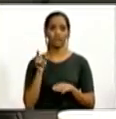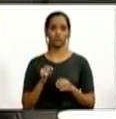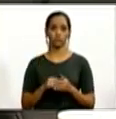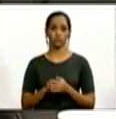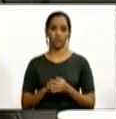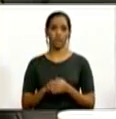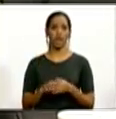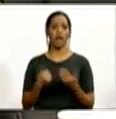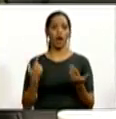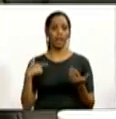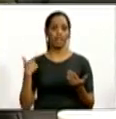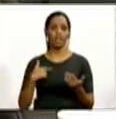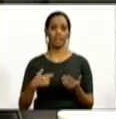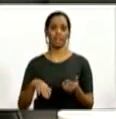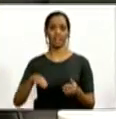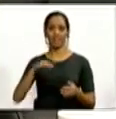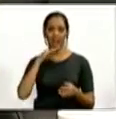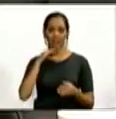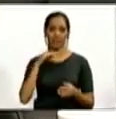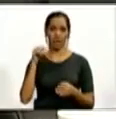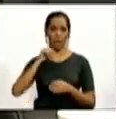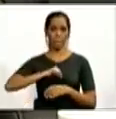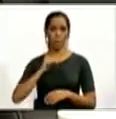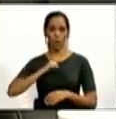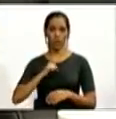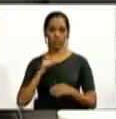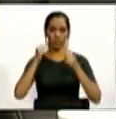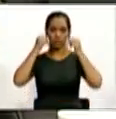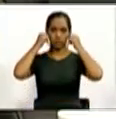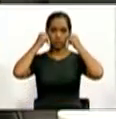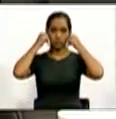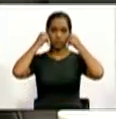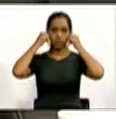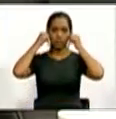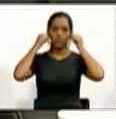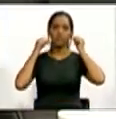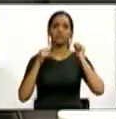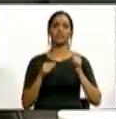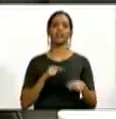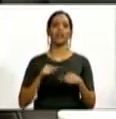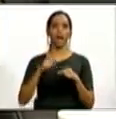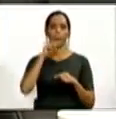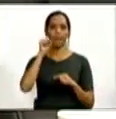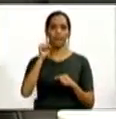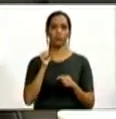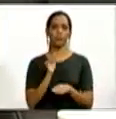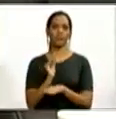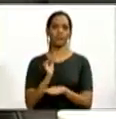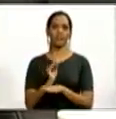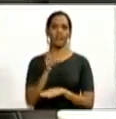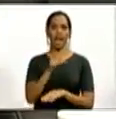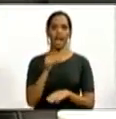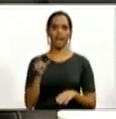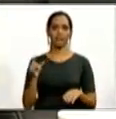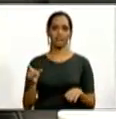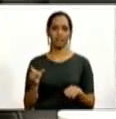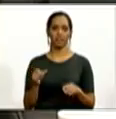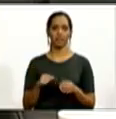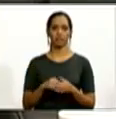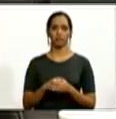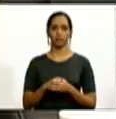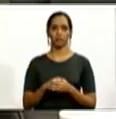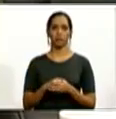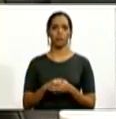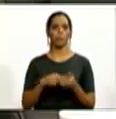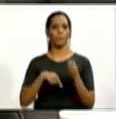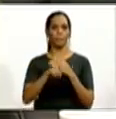aunque le tienen rabia a la policía, ellos saben que la policía o la guardia del régimen de Nicolás es la única que los protege de que la gente molesta vaya y